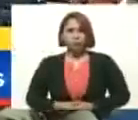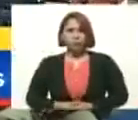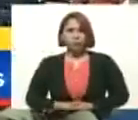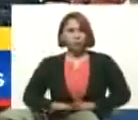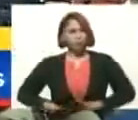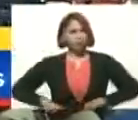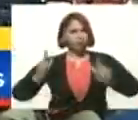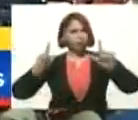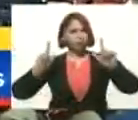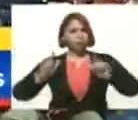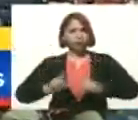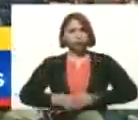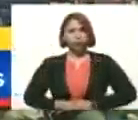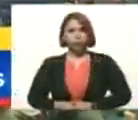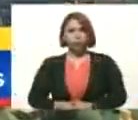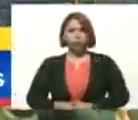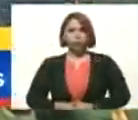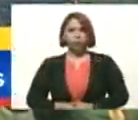¡Cúmplase!